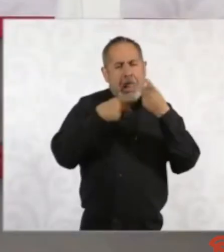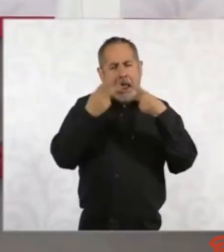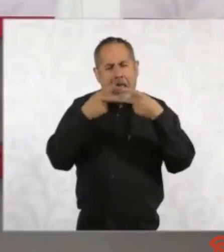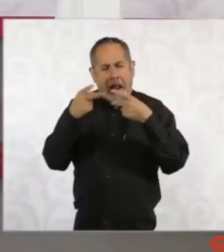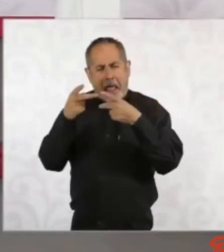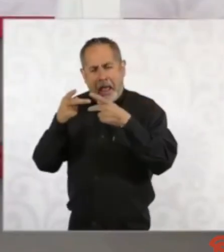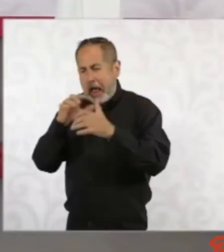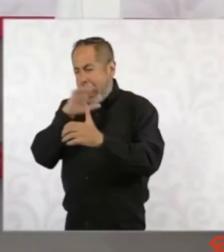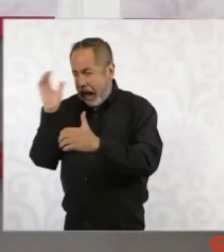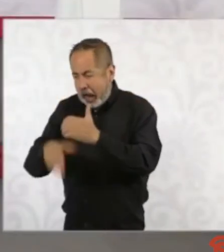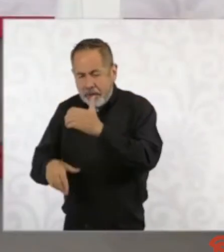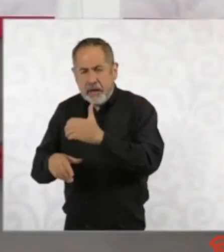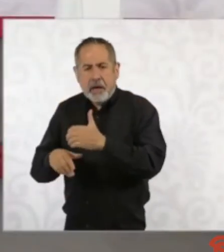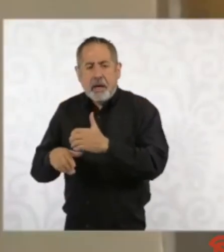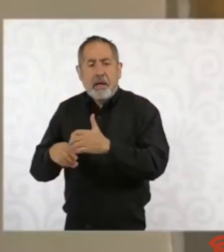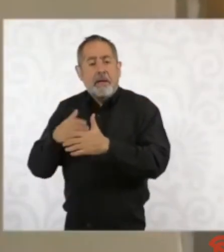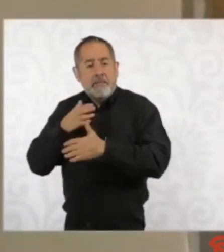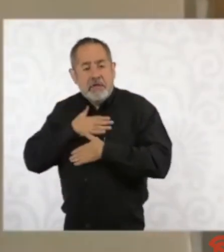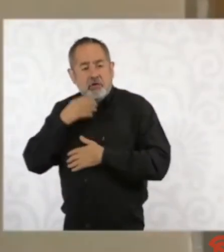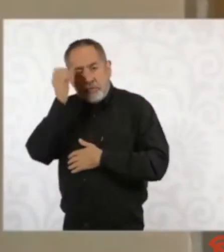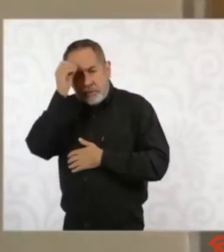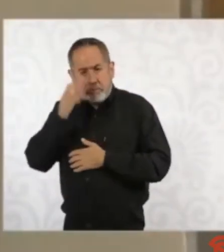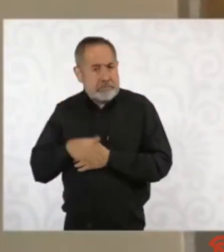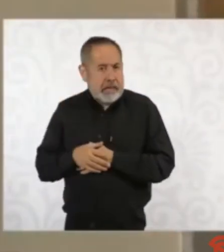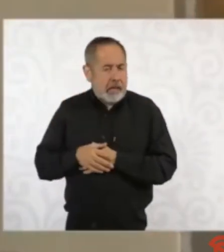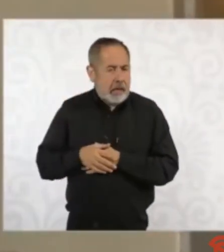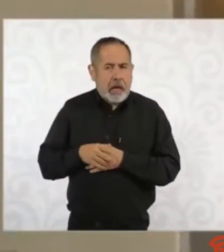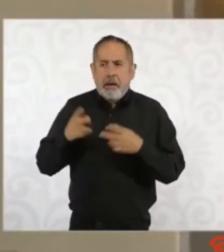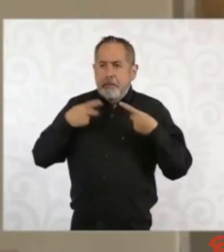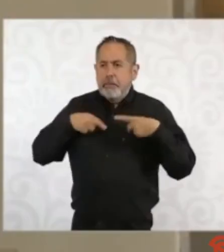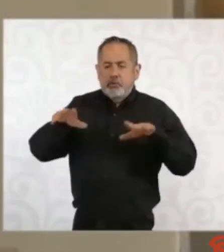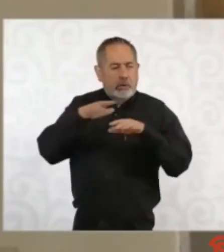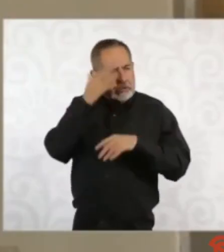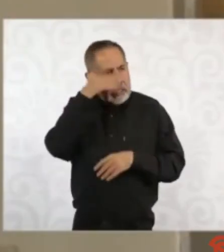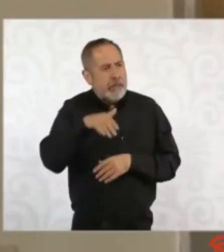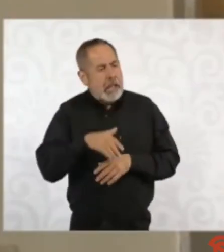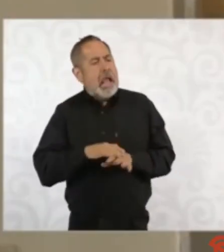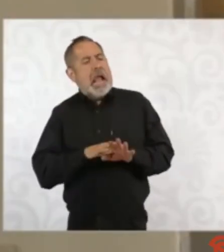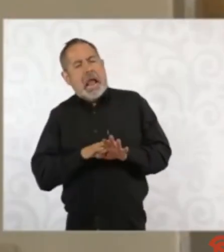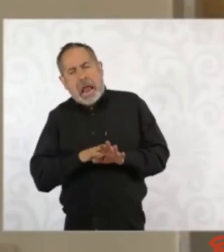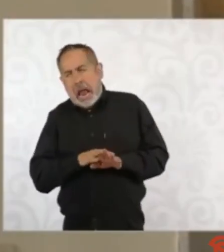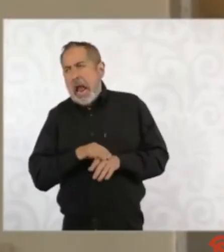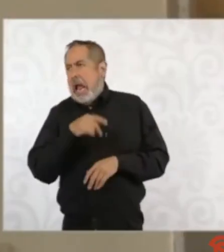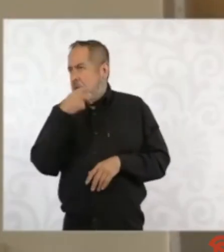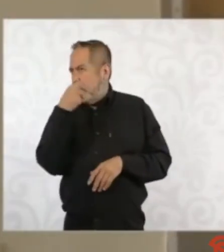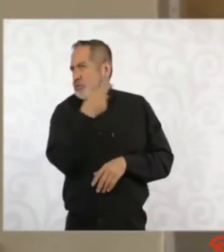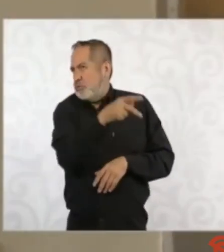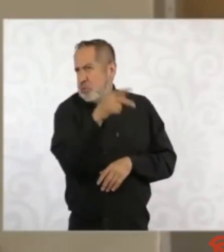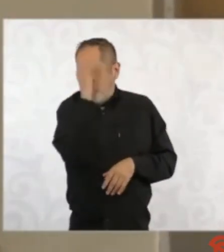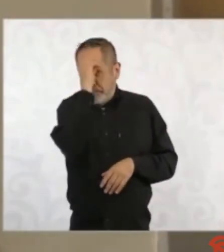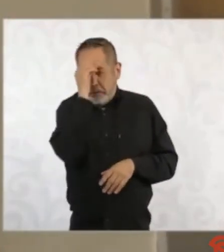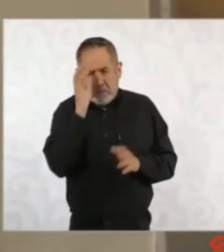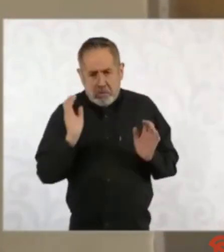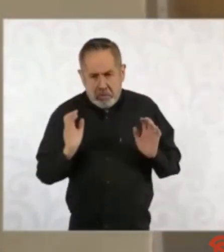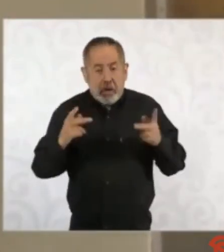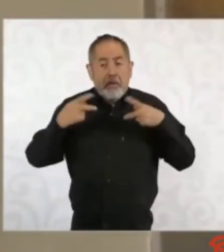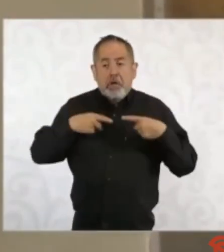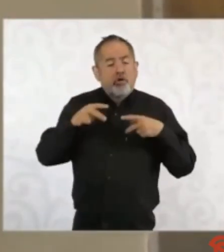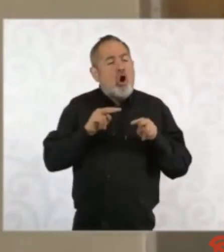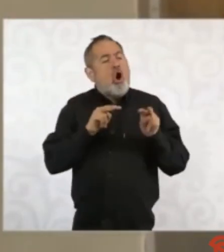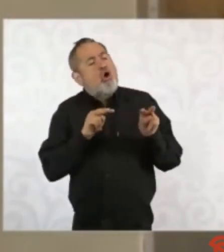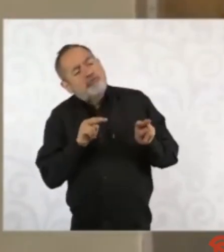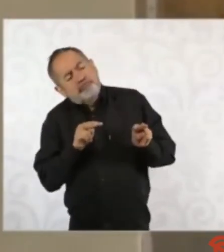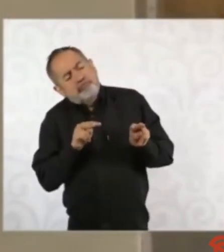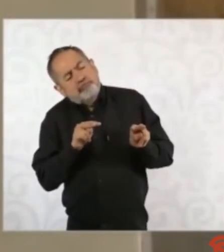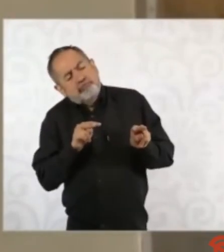radio. Como podrán ver, se trata de mecanismos simplemente para que el que esté escuchando o está viendo